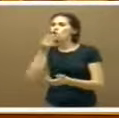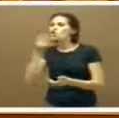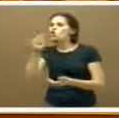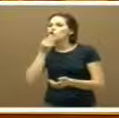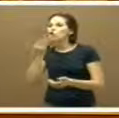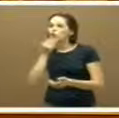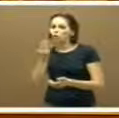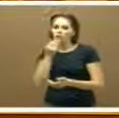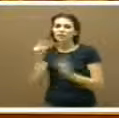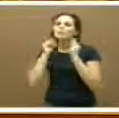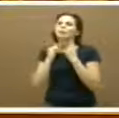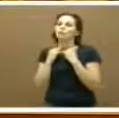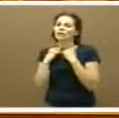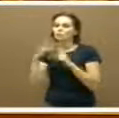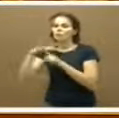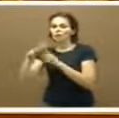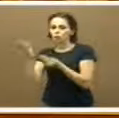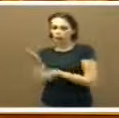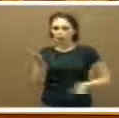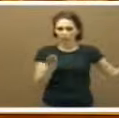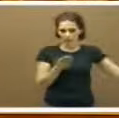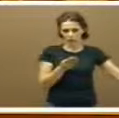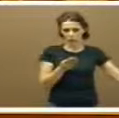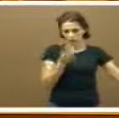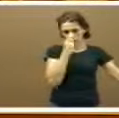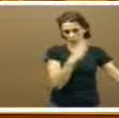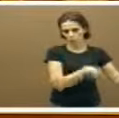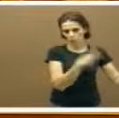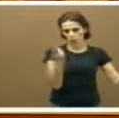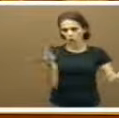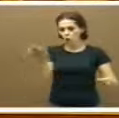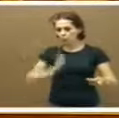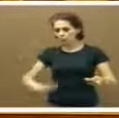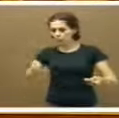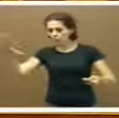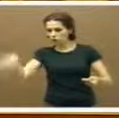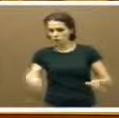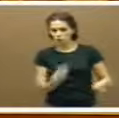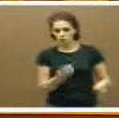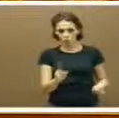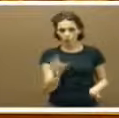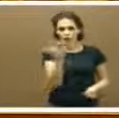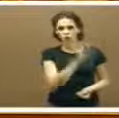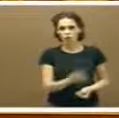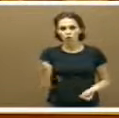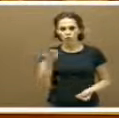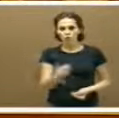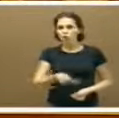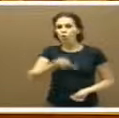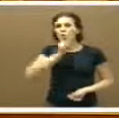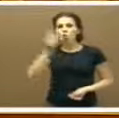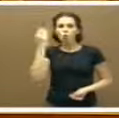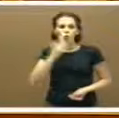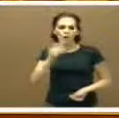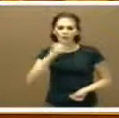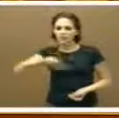con cargo al dinero público, no comprar jamones con cargo al dinero público o no pagarse los cubatas con cargo al dinero público.